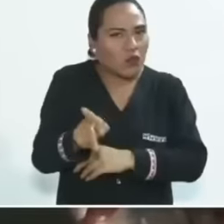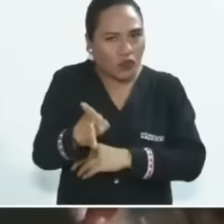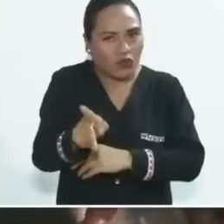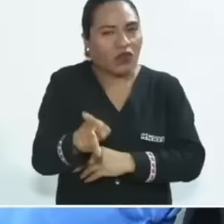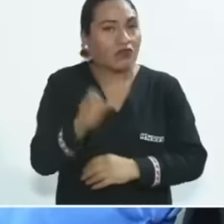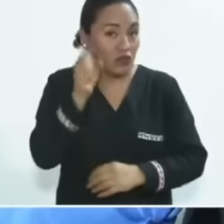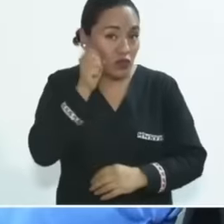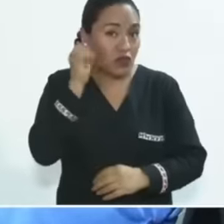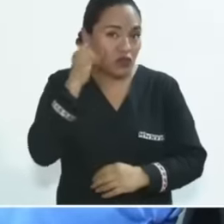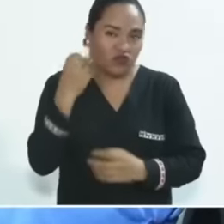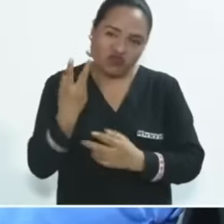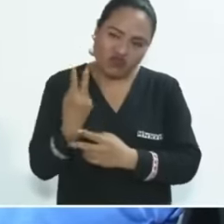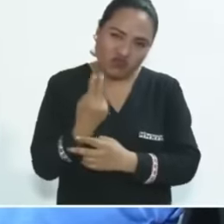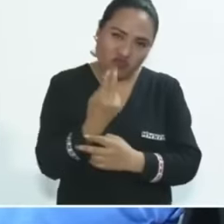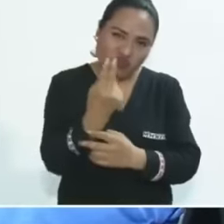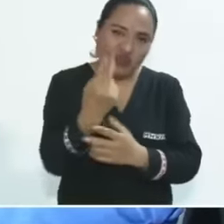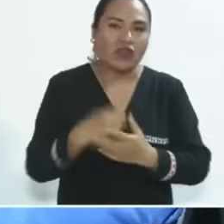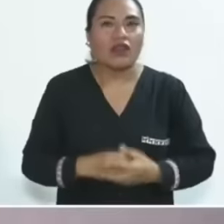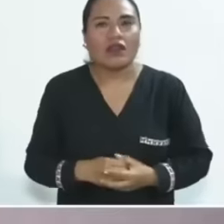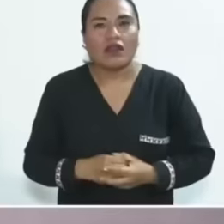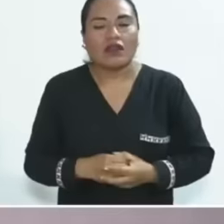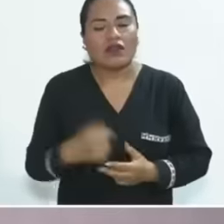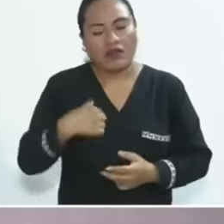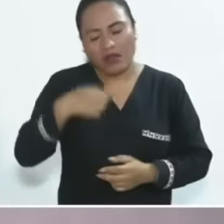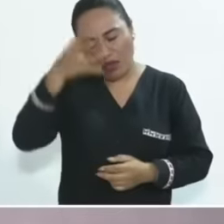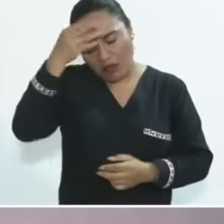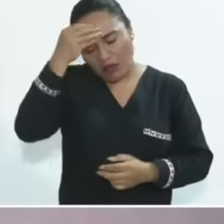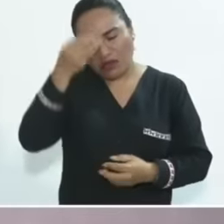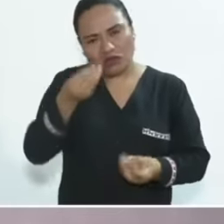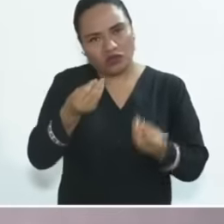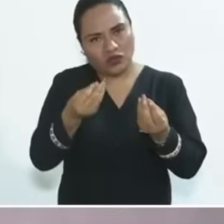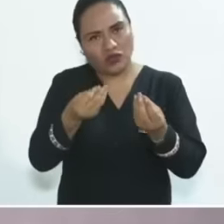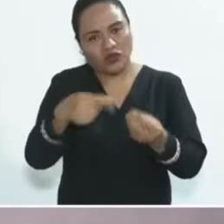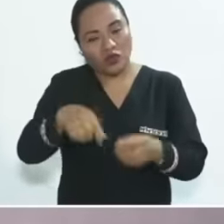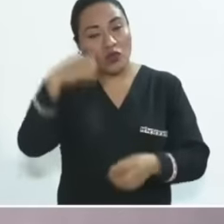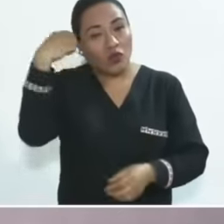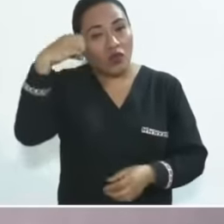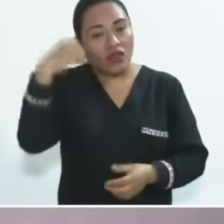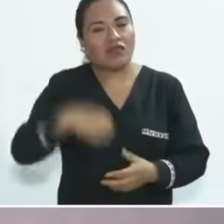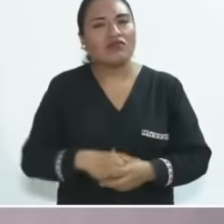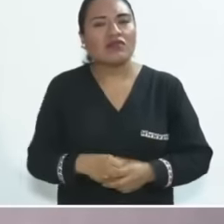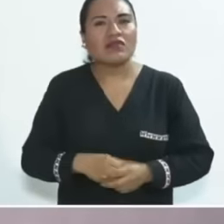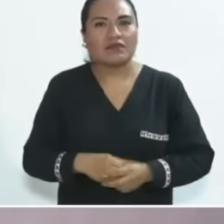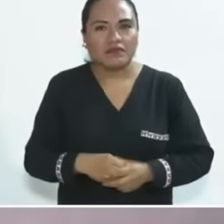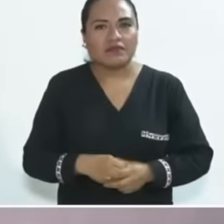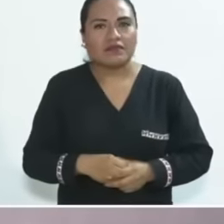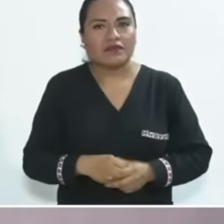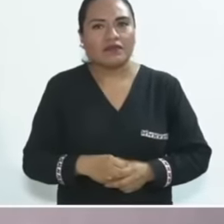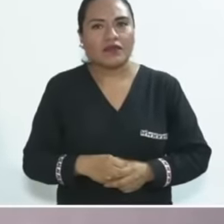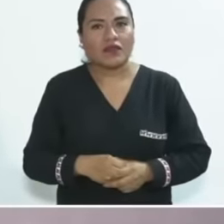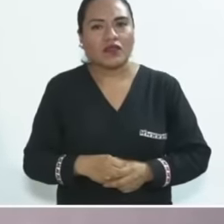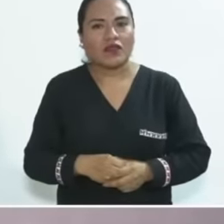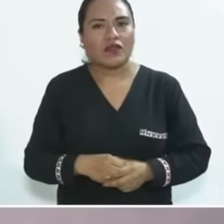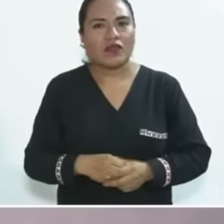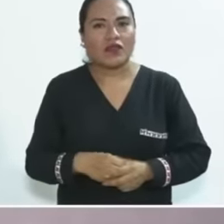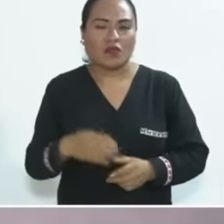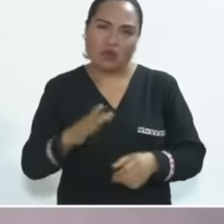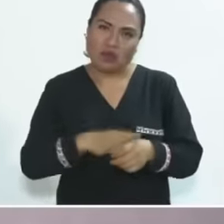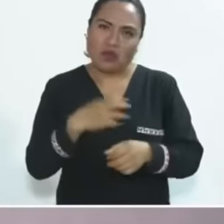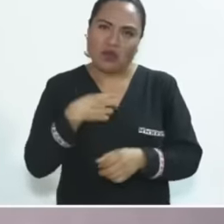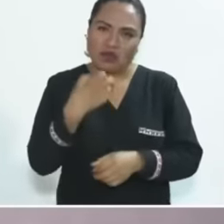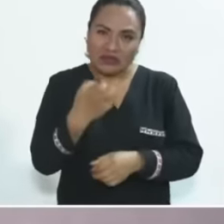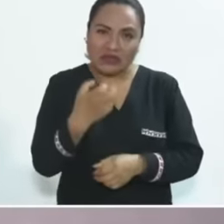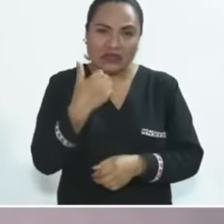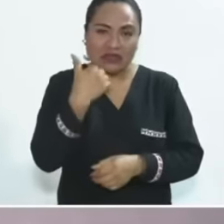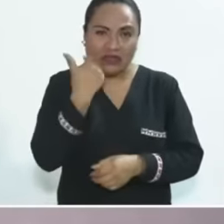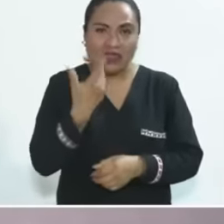Y aprendí mucho de Oaxaca, por eso lo sostengo y no quiero que haya